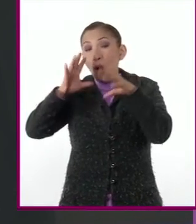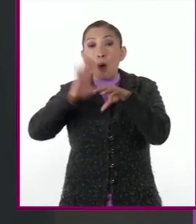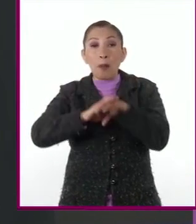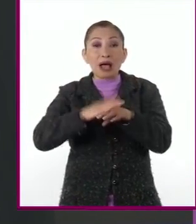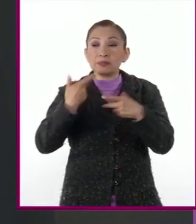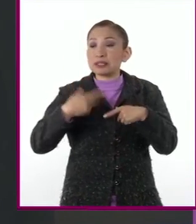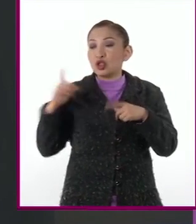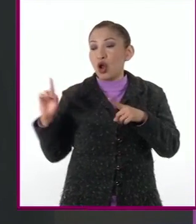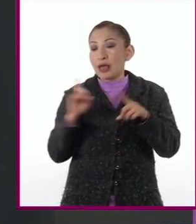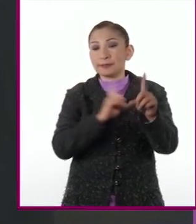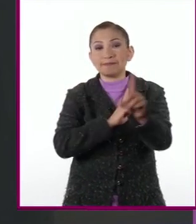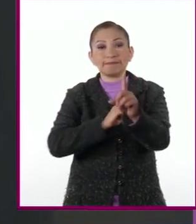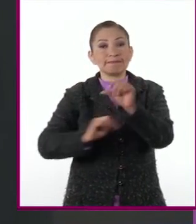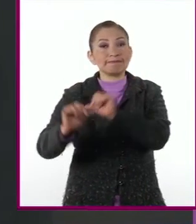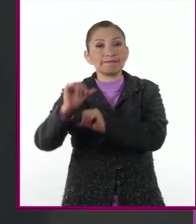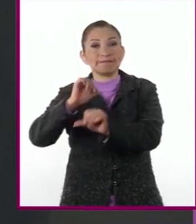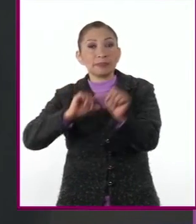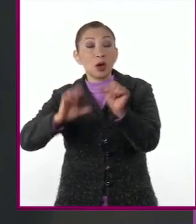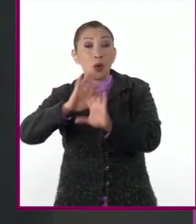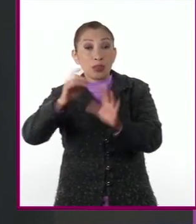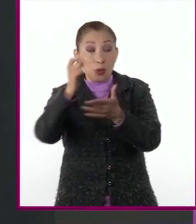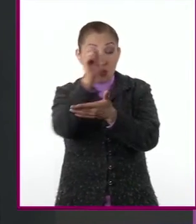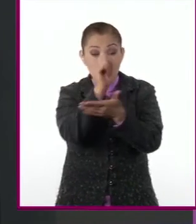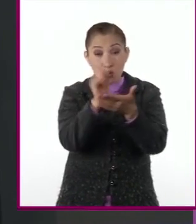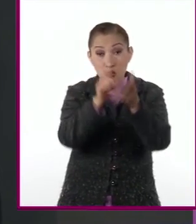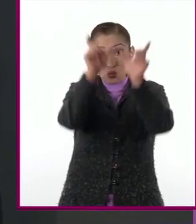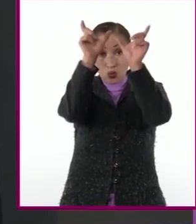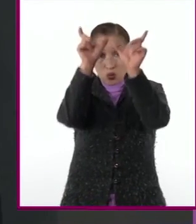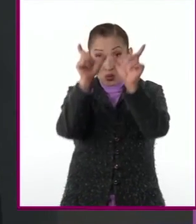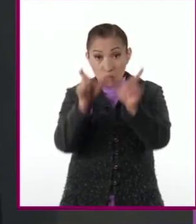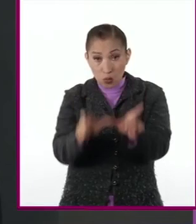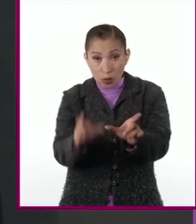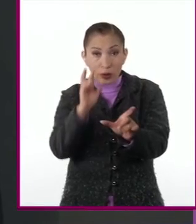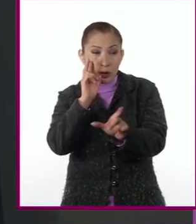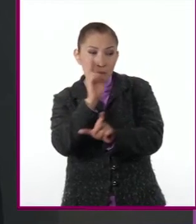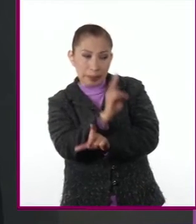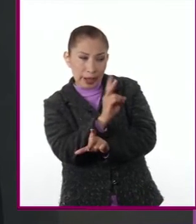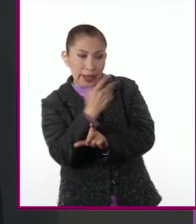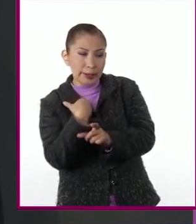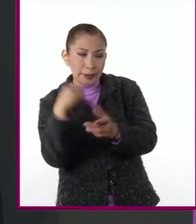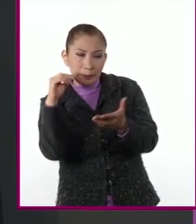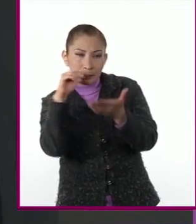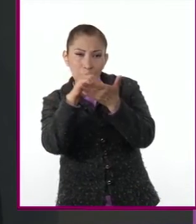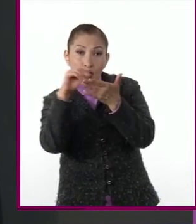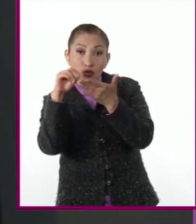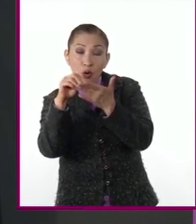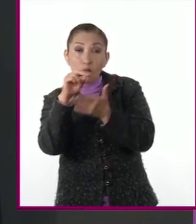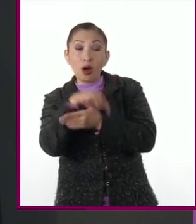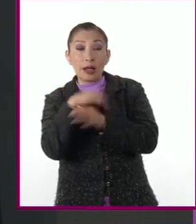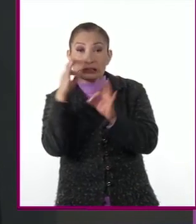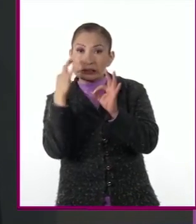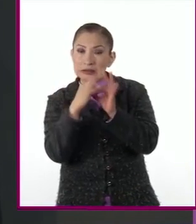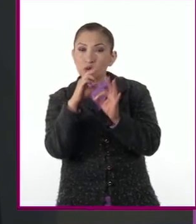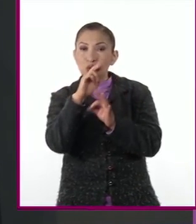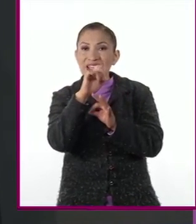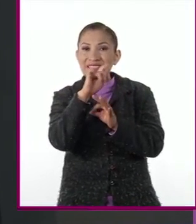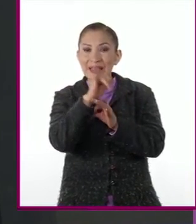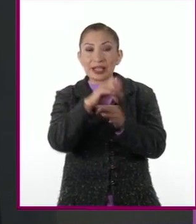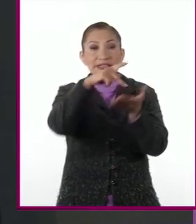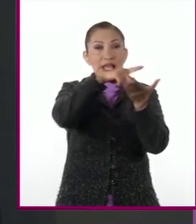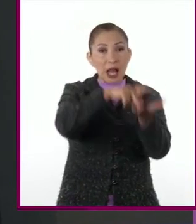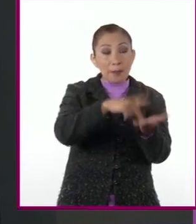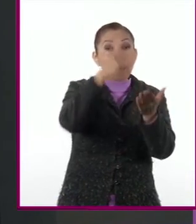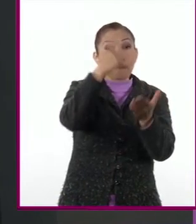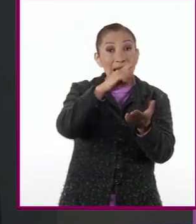más lanzadores. Cuando llenes los datos de tu tabla, asegúrate de colocar las unidades correctas.